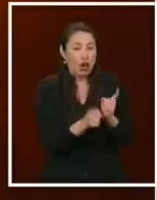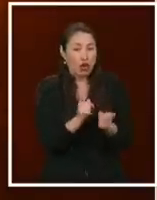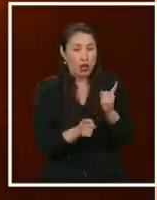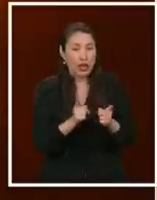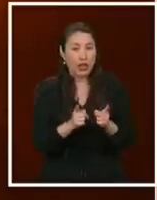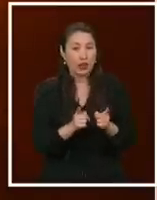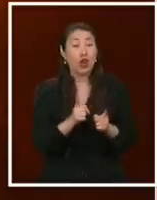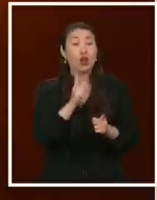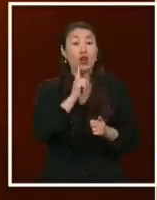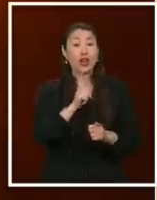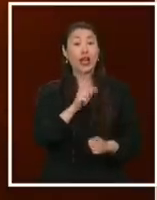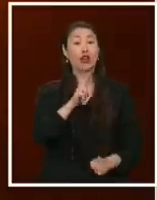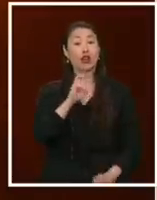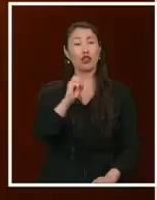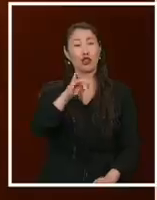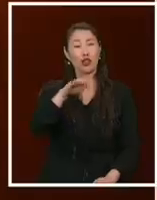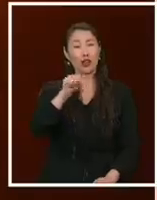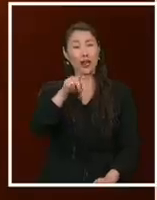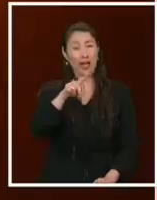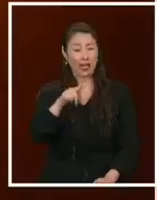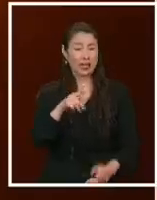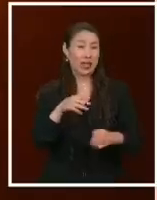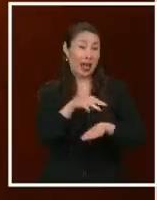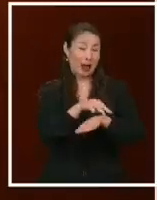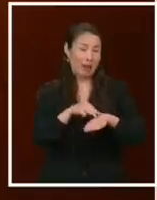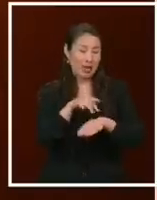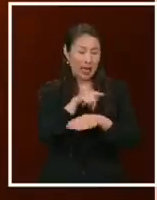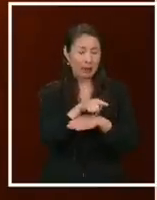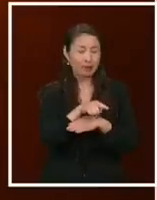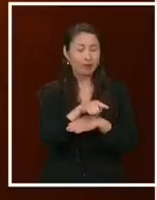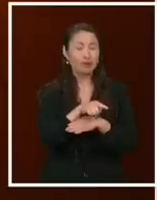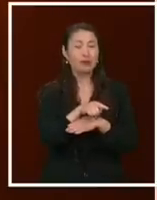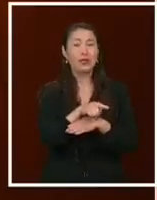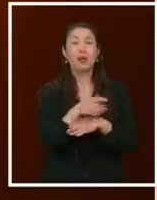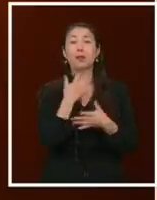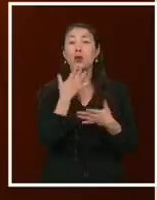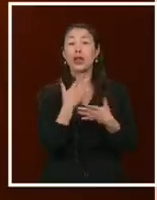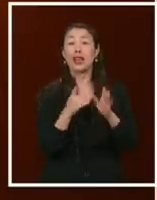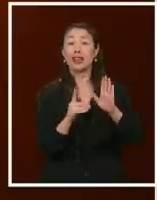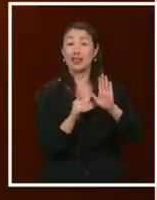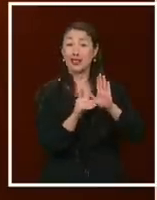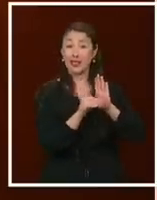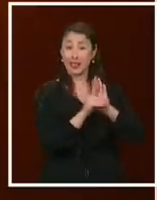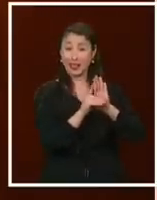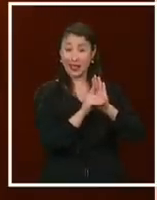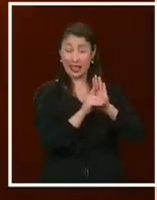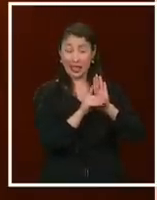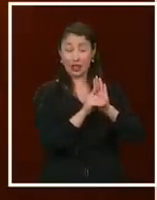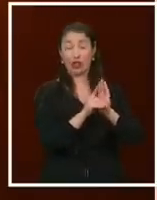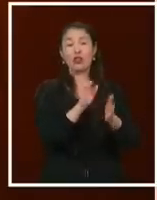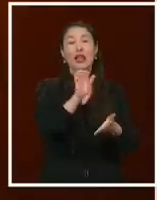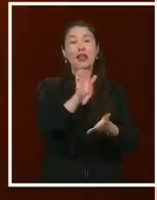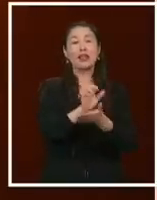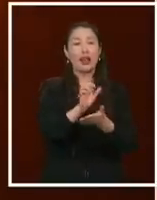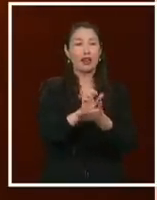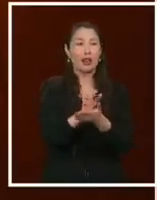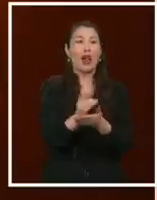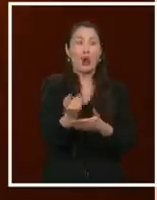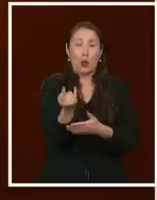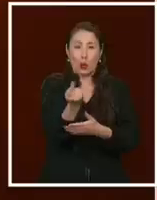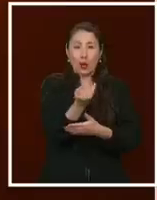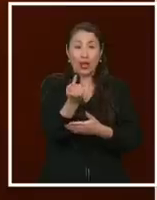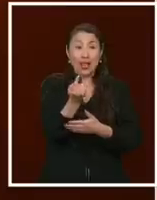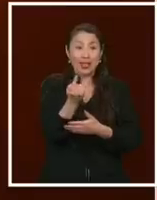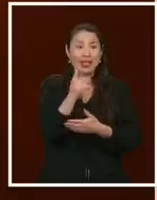el almirante Rojas, quien además a partir del decreto de estado de catástrofe también